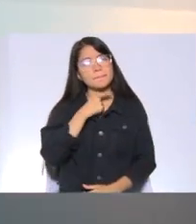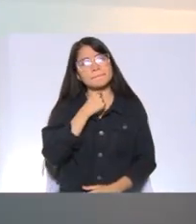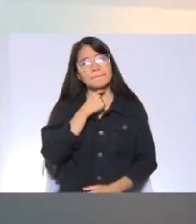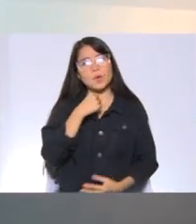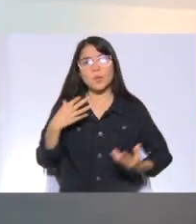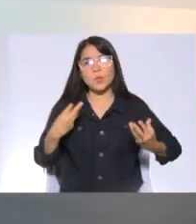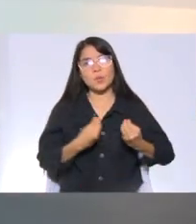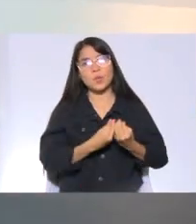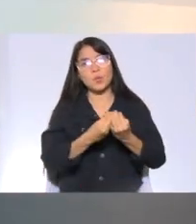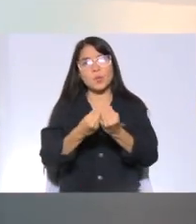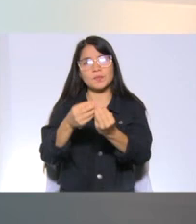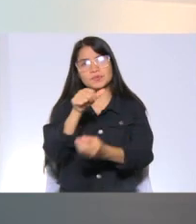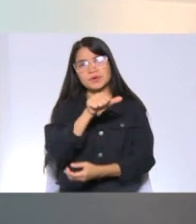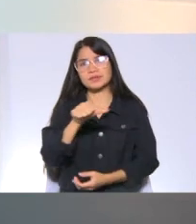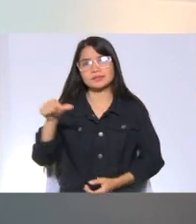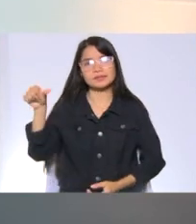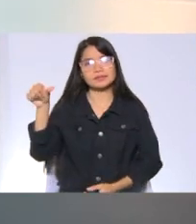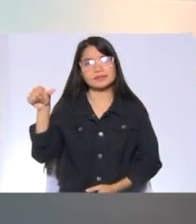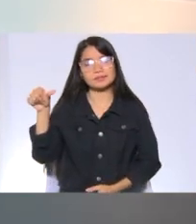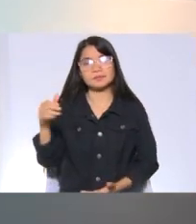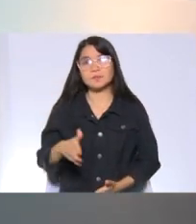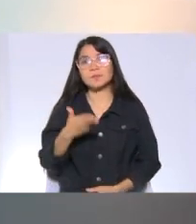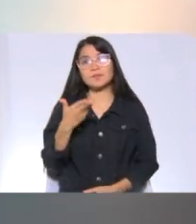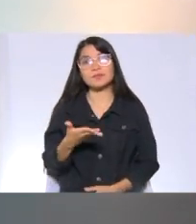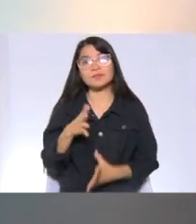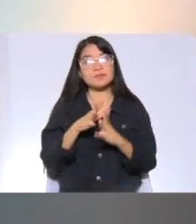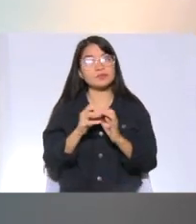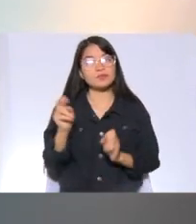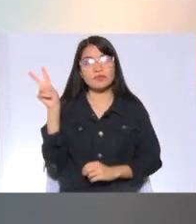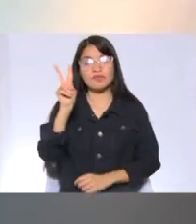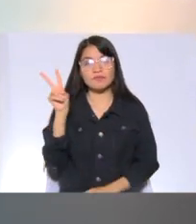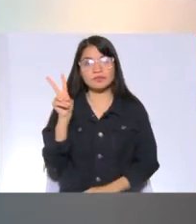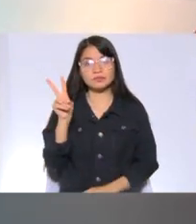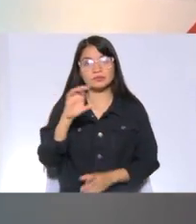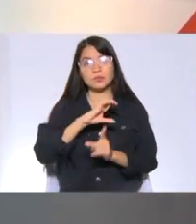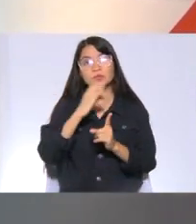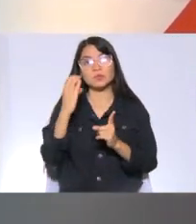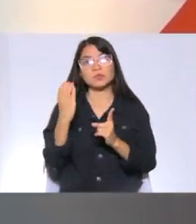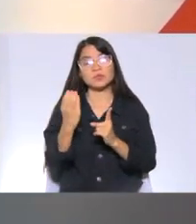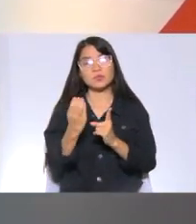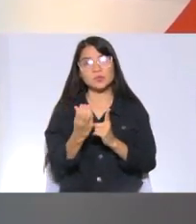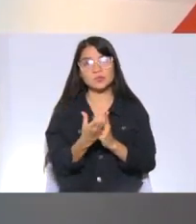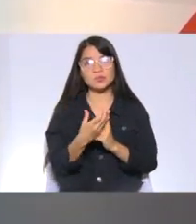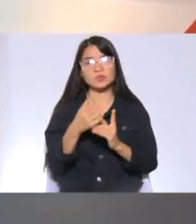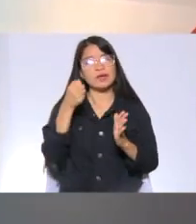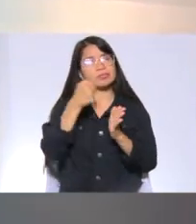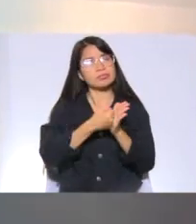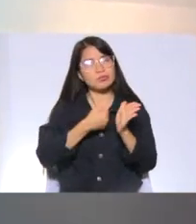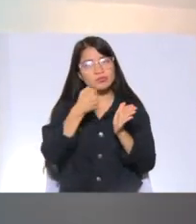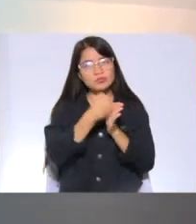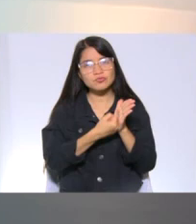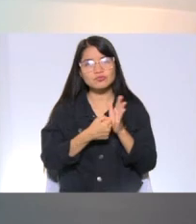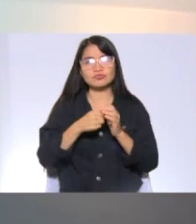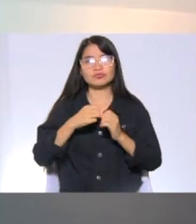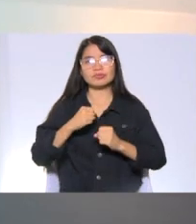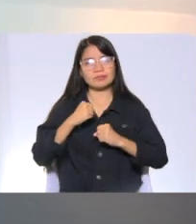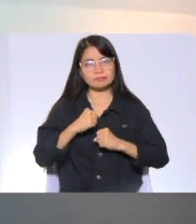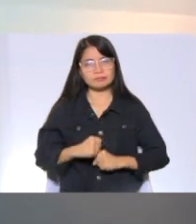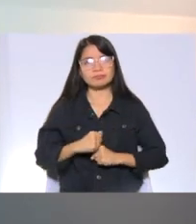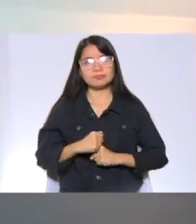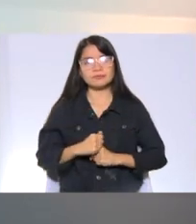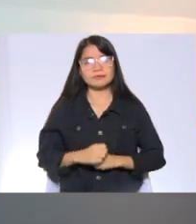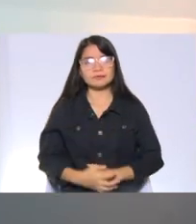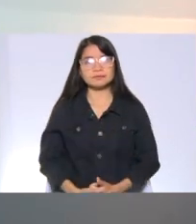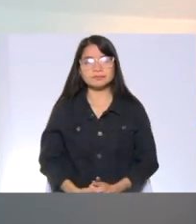importante para todos nuestros venezolanos y para toda nuestra cultura de resistencia que además de haber sido